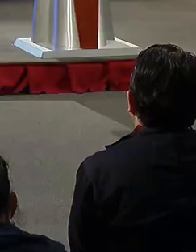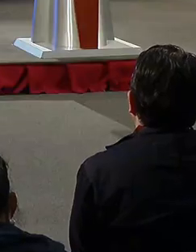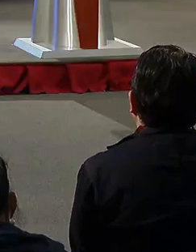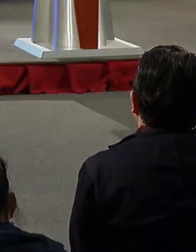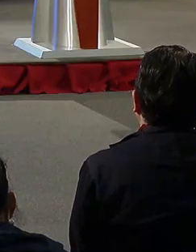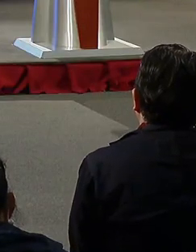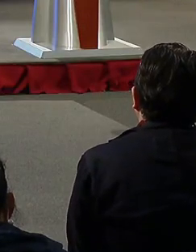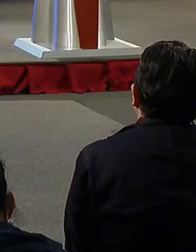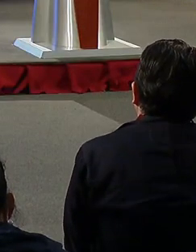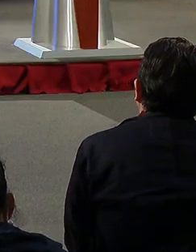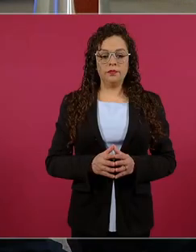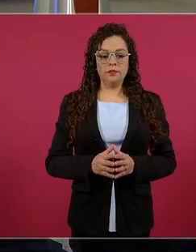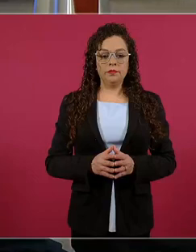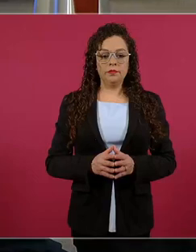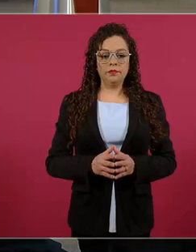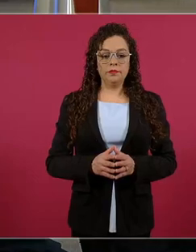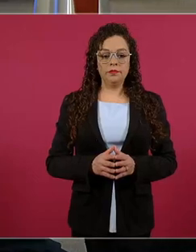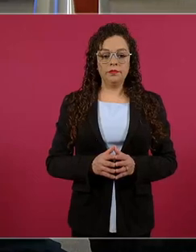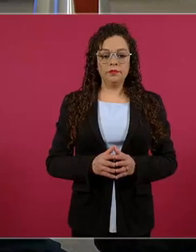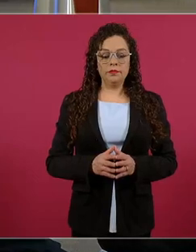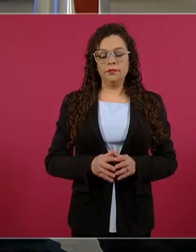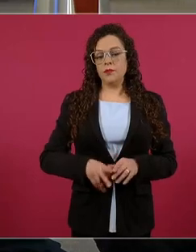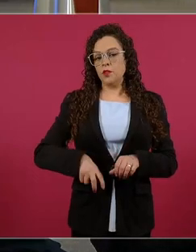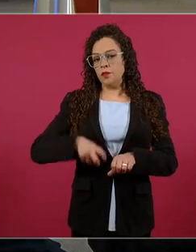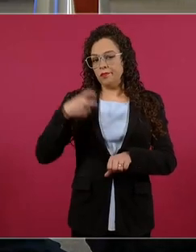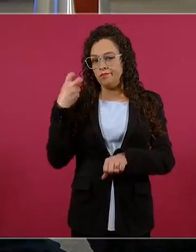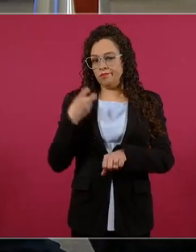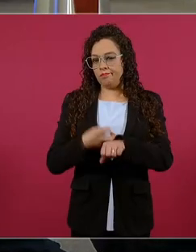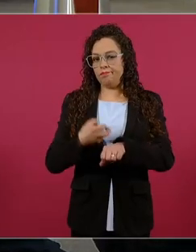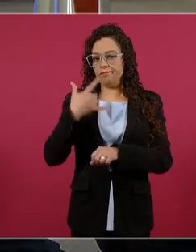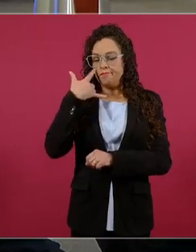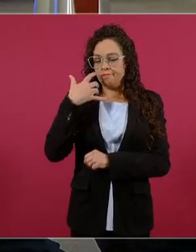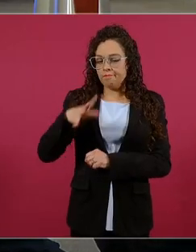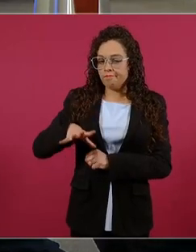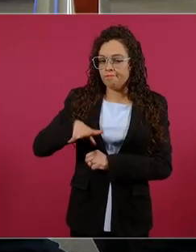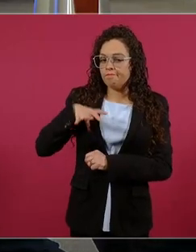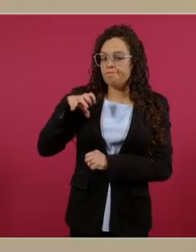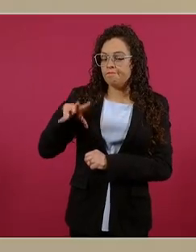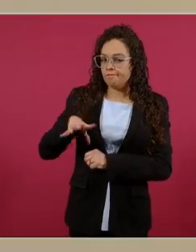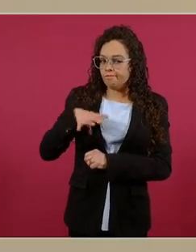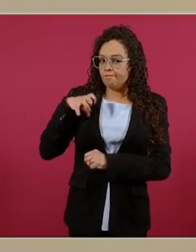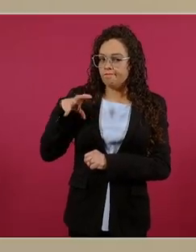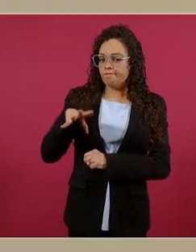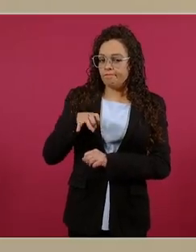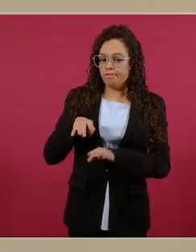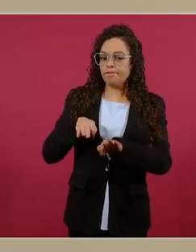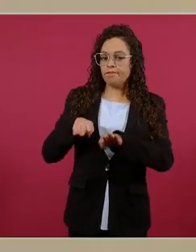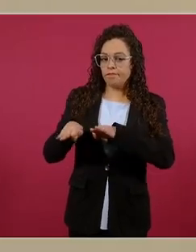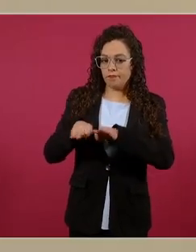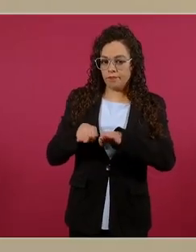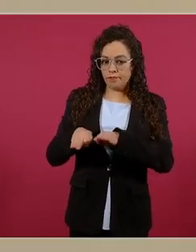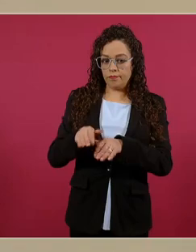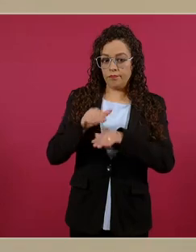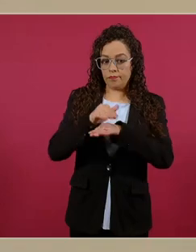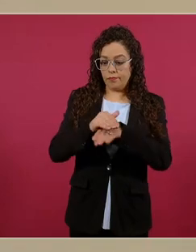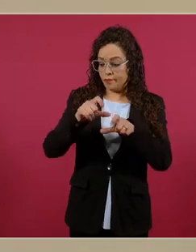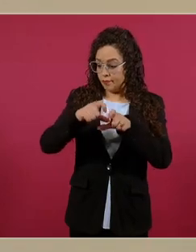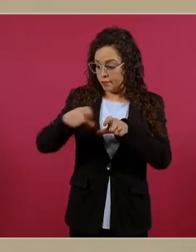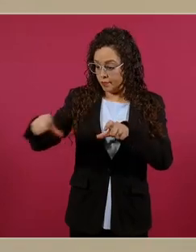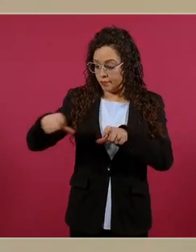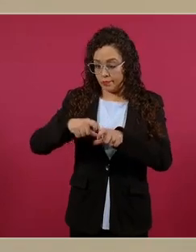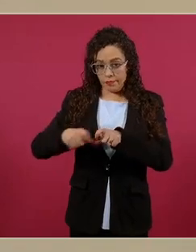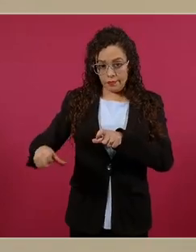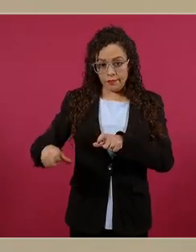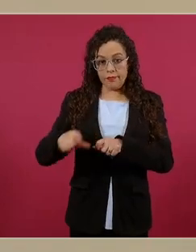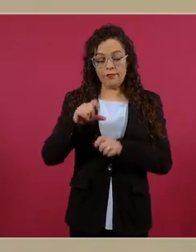se hizo un trabajo muy intenso, no solo sobre las líneas, sino se buscó, por ejemplo, todos los apoyos de las viviendas